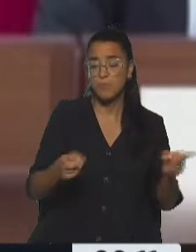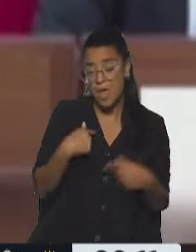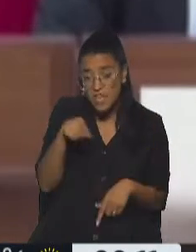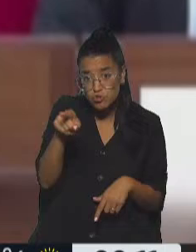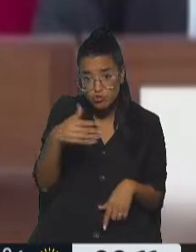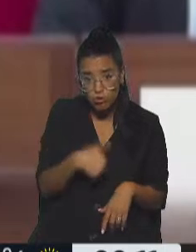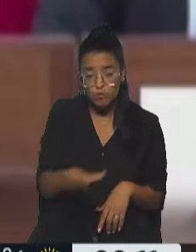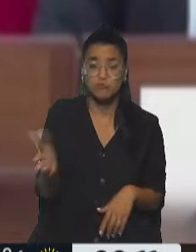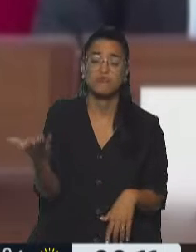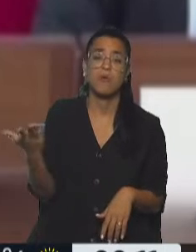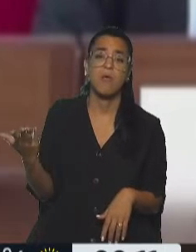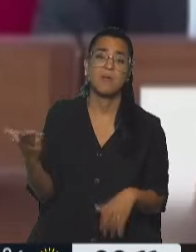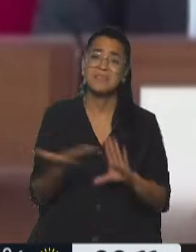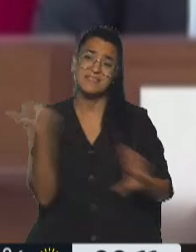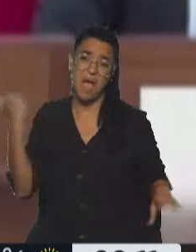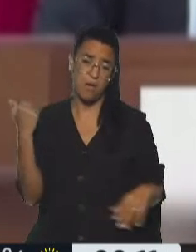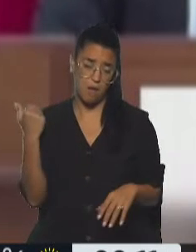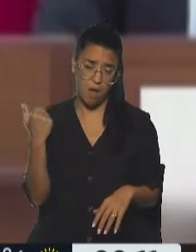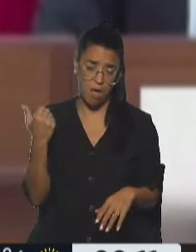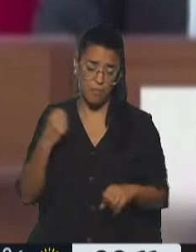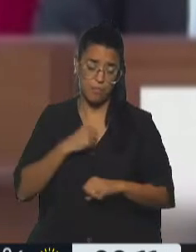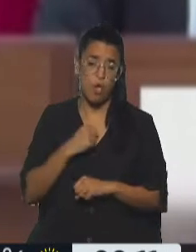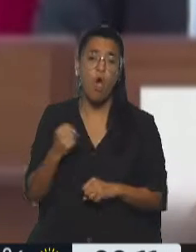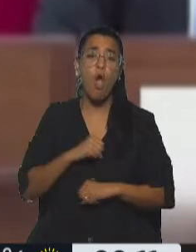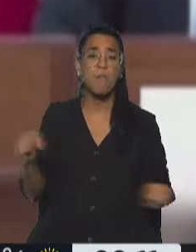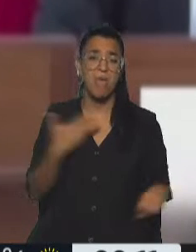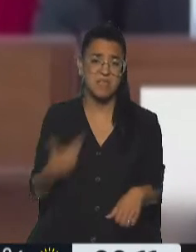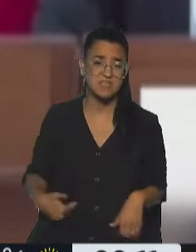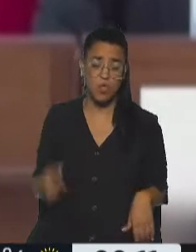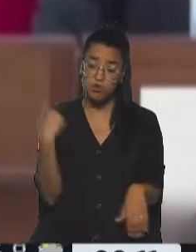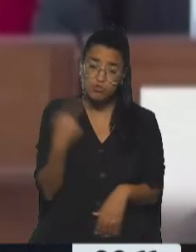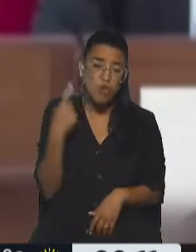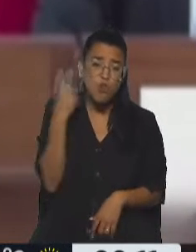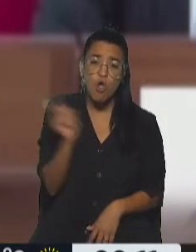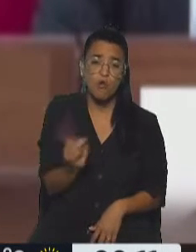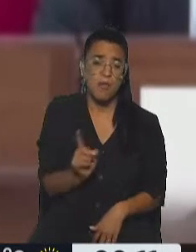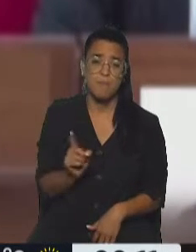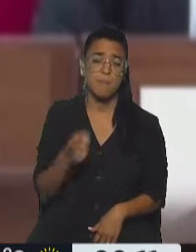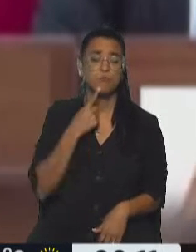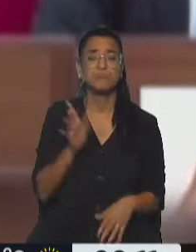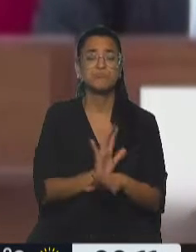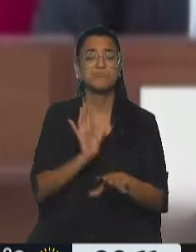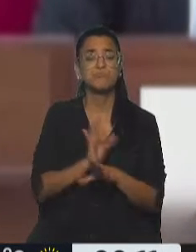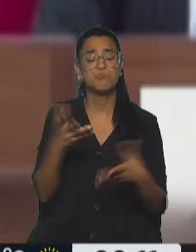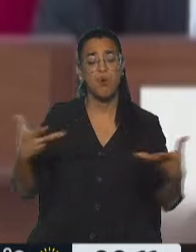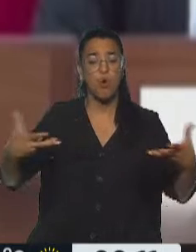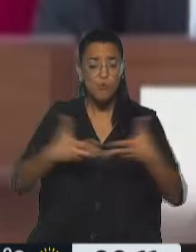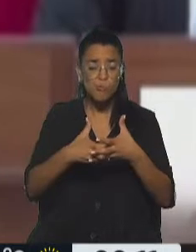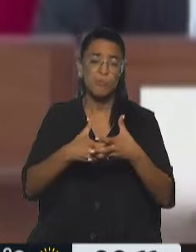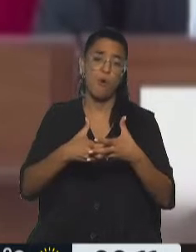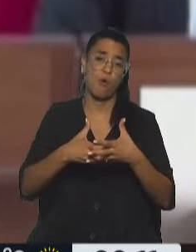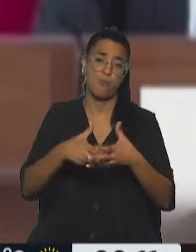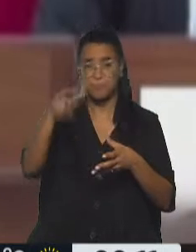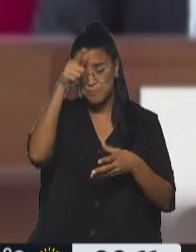Estado. Ahora, yo no creo, nosotros no creemos que las Fuerzas Armadas se presten